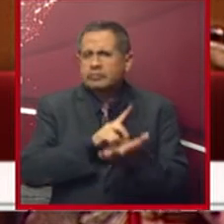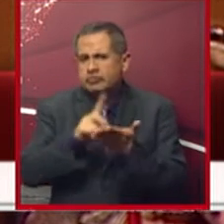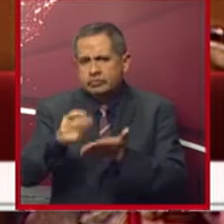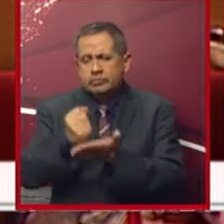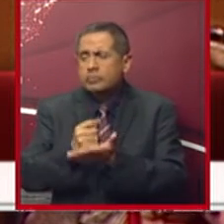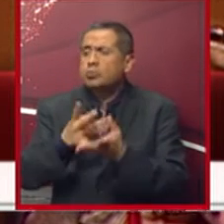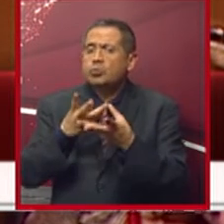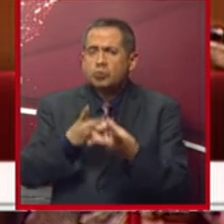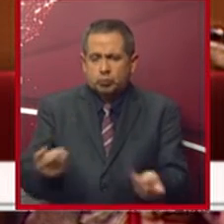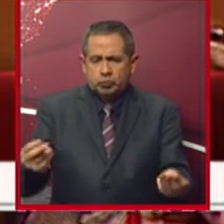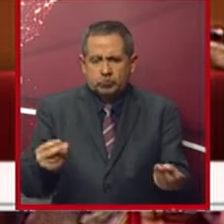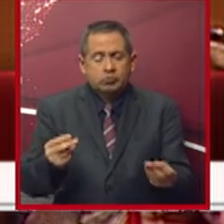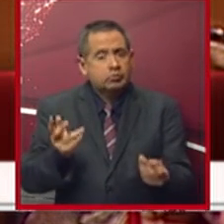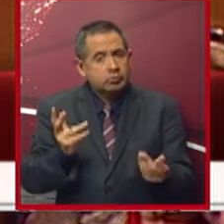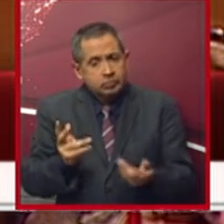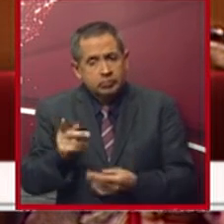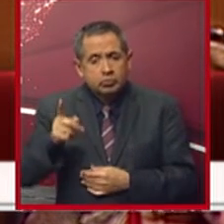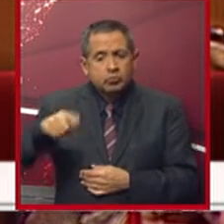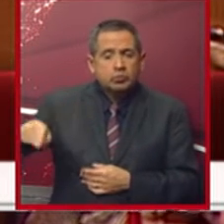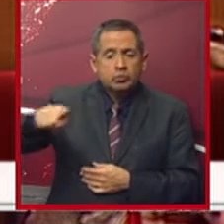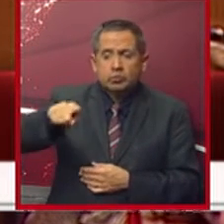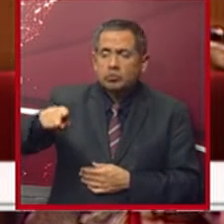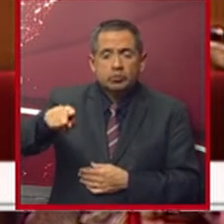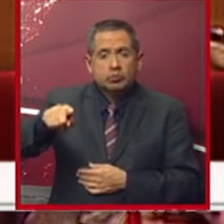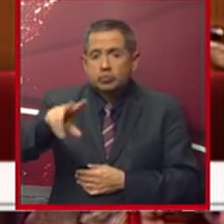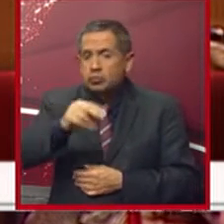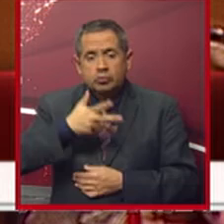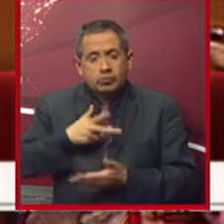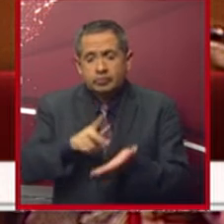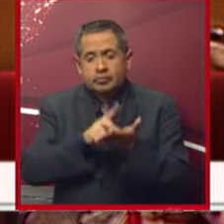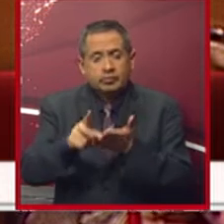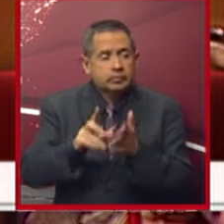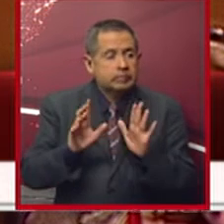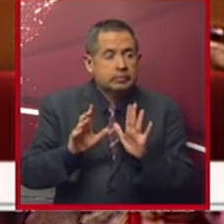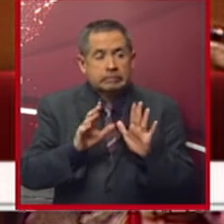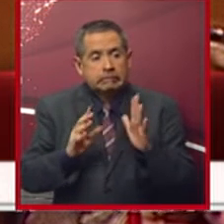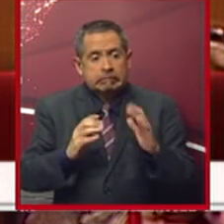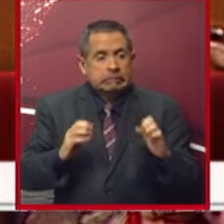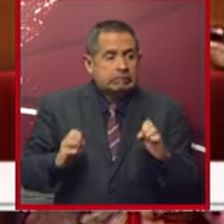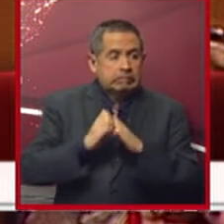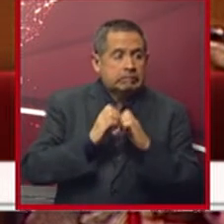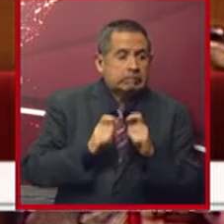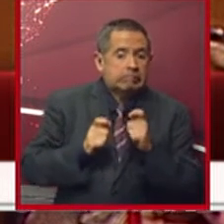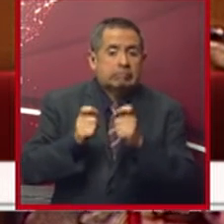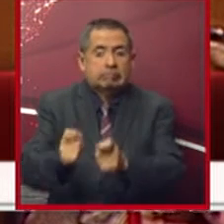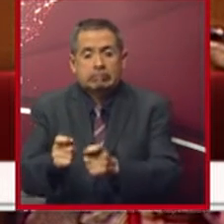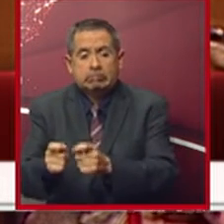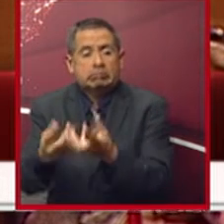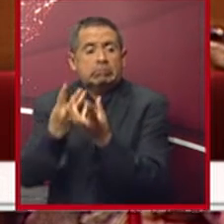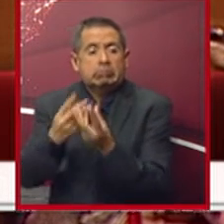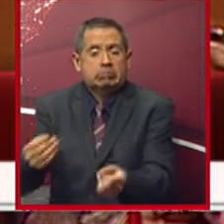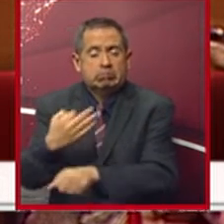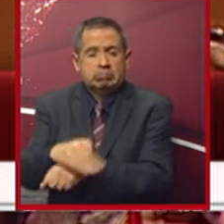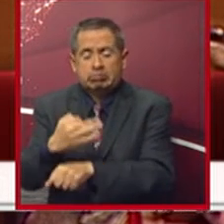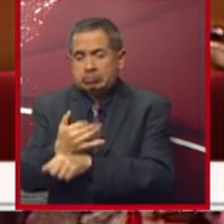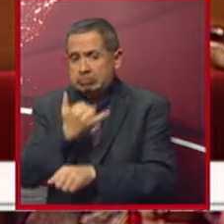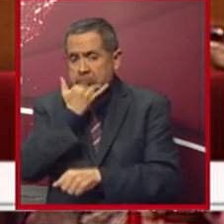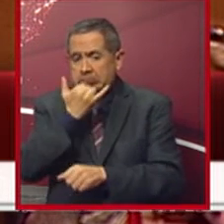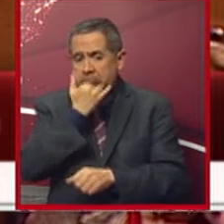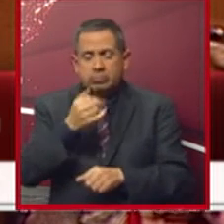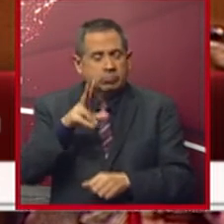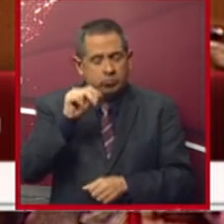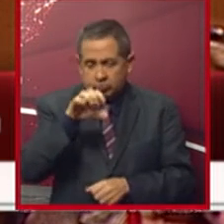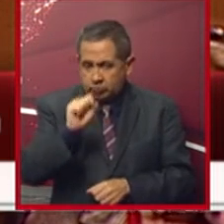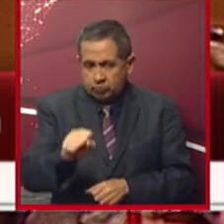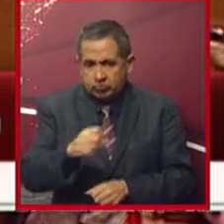ya. Ustedes, en cambio, no tienen derecho ni a refugiarse en la urgencia, ni a ofrecer soluciones cuya viabilidad no